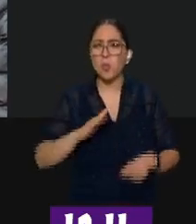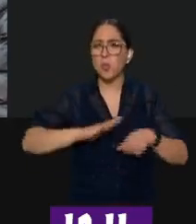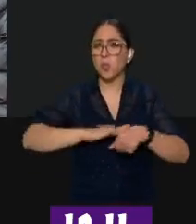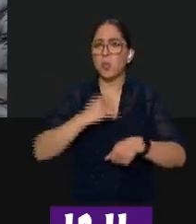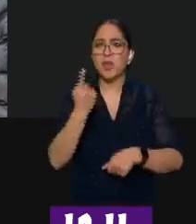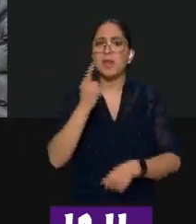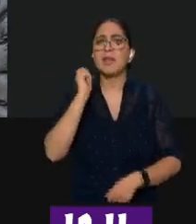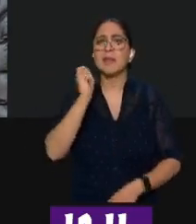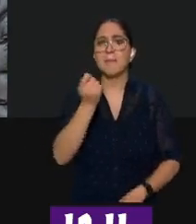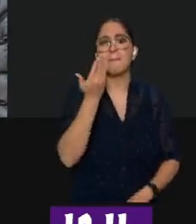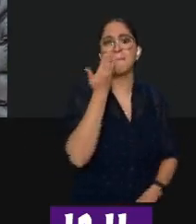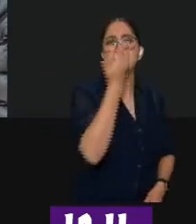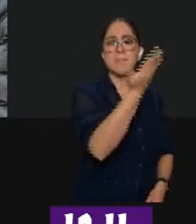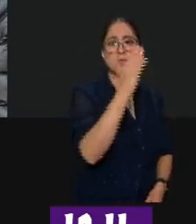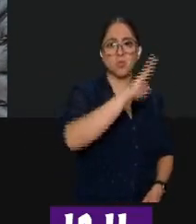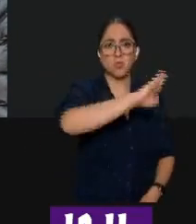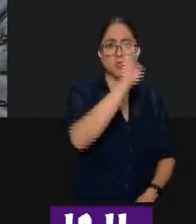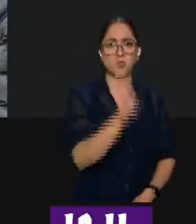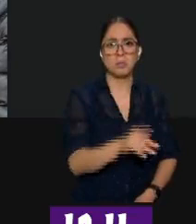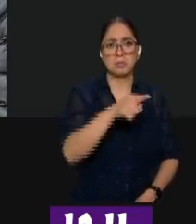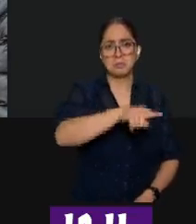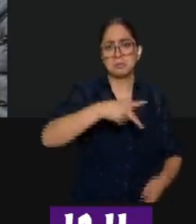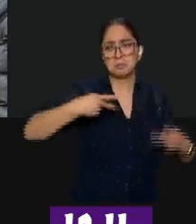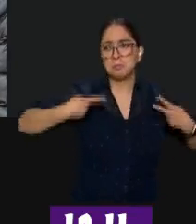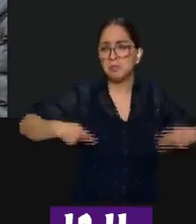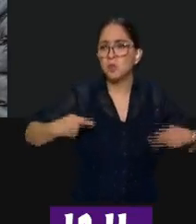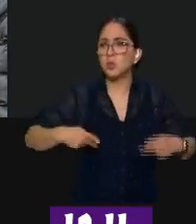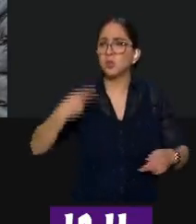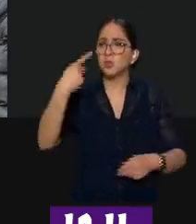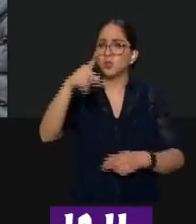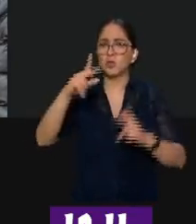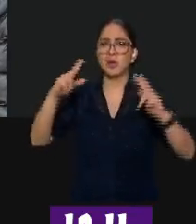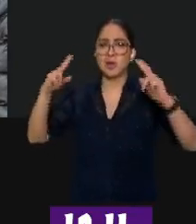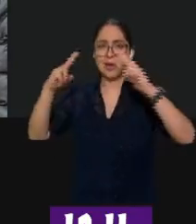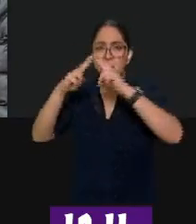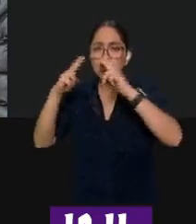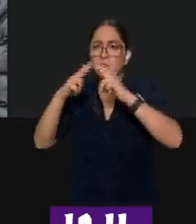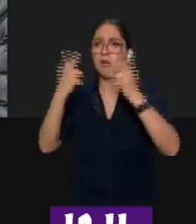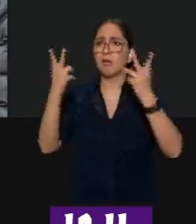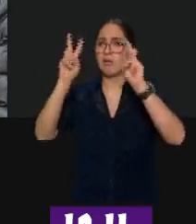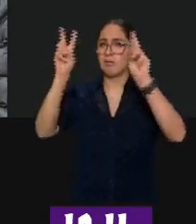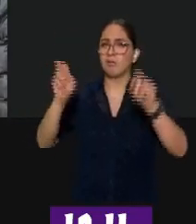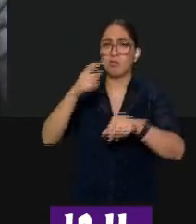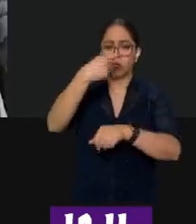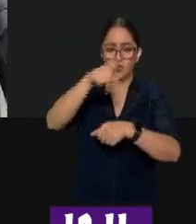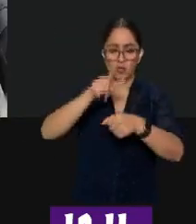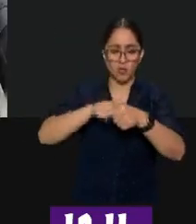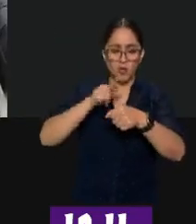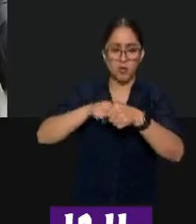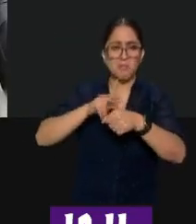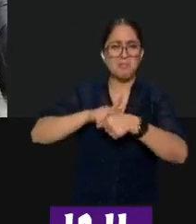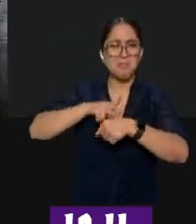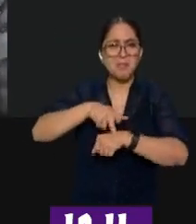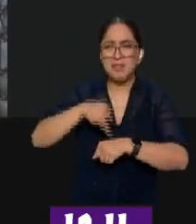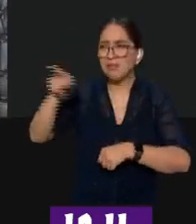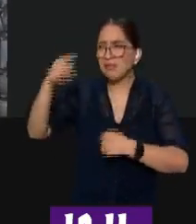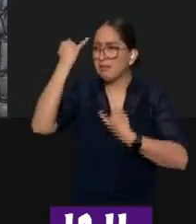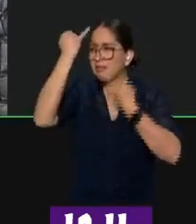pide la muerte de personas por su religión, su color de piel? O sea, Neto, ¿qué pasa? ¿Qué